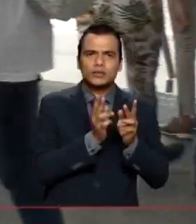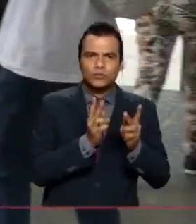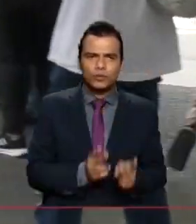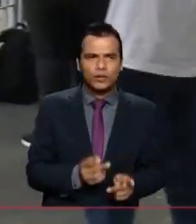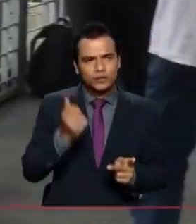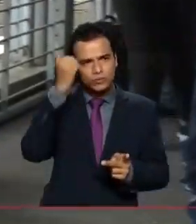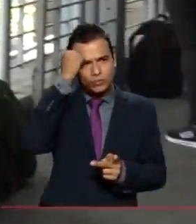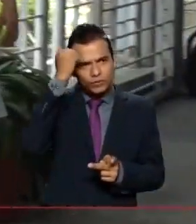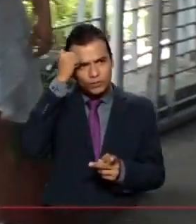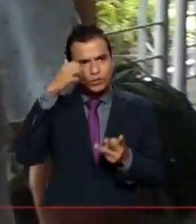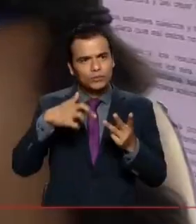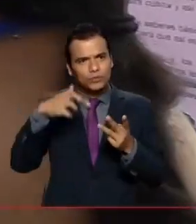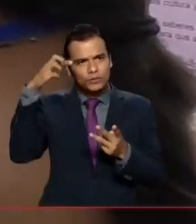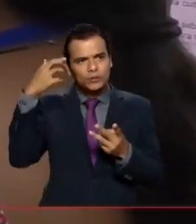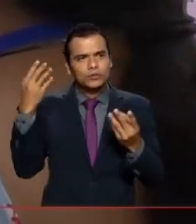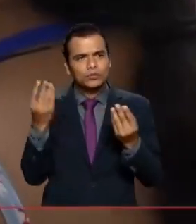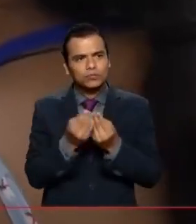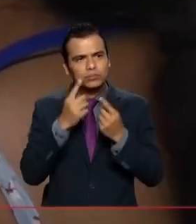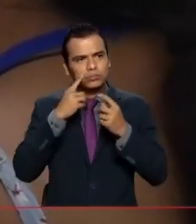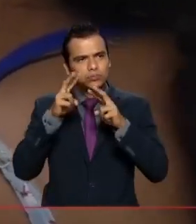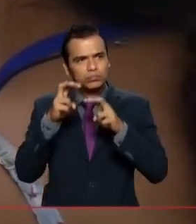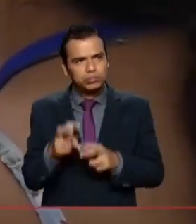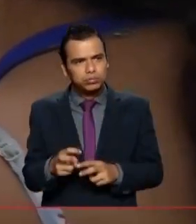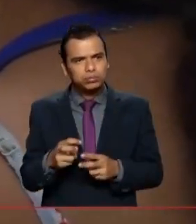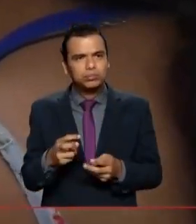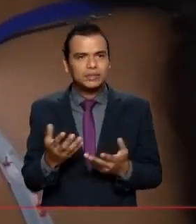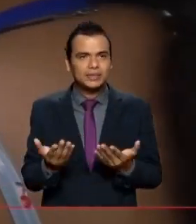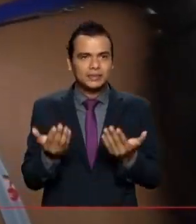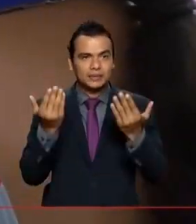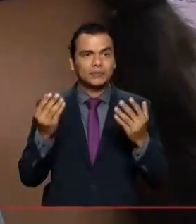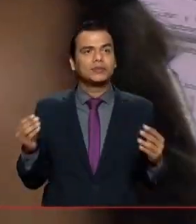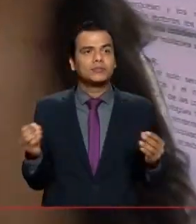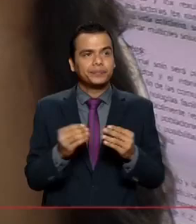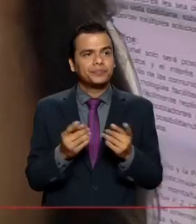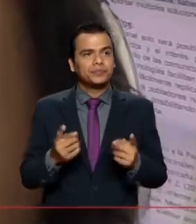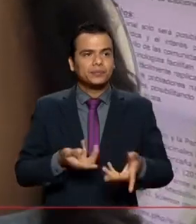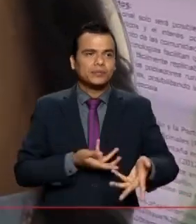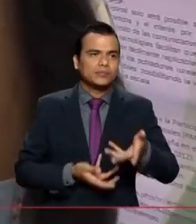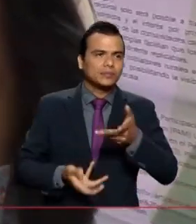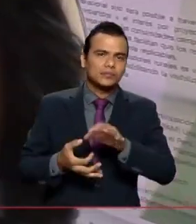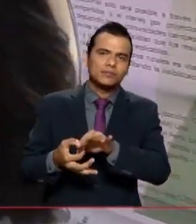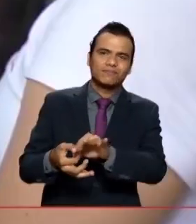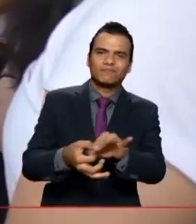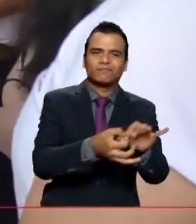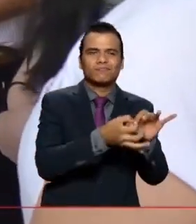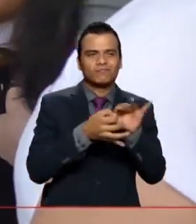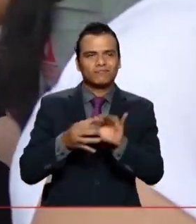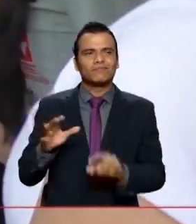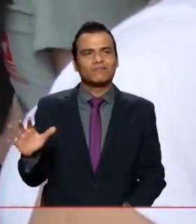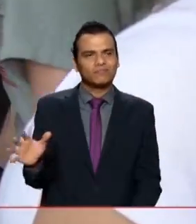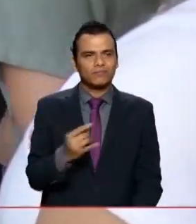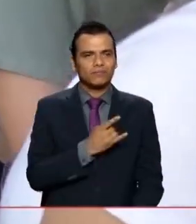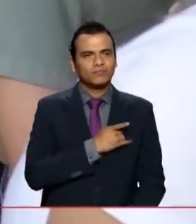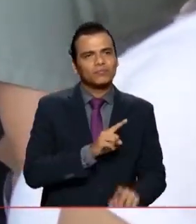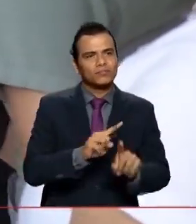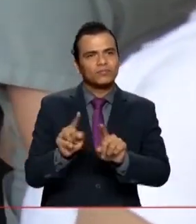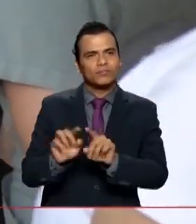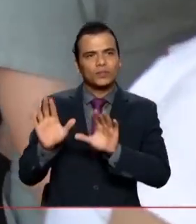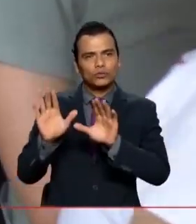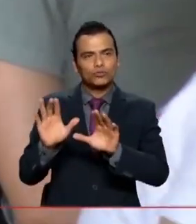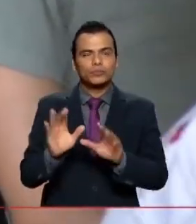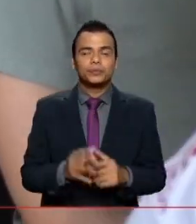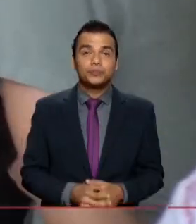y profesionales. También para fomentar la colaboración y fortalecer los lazos entre instituciones de educación